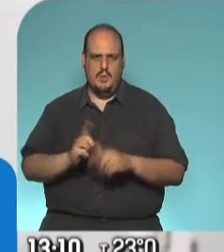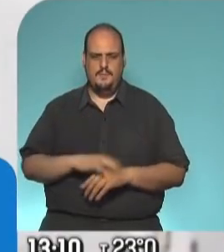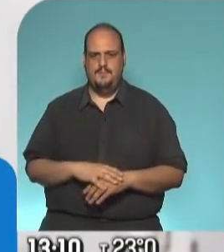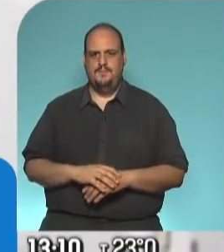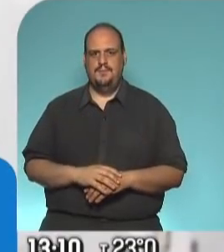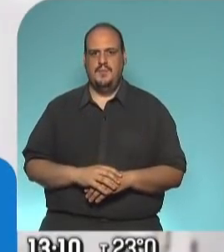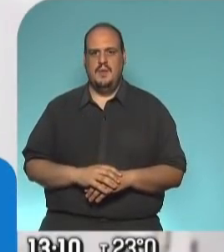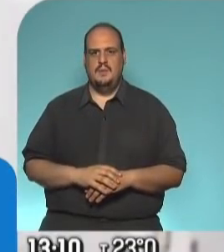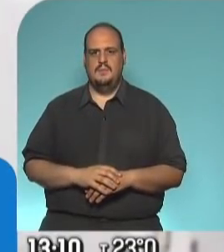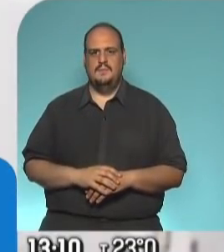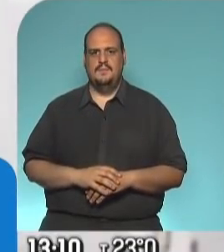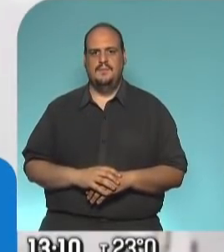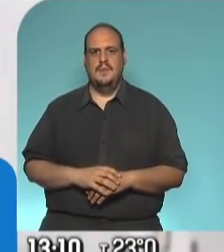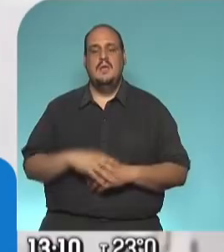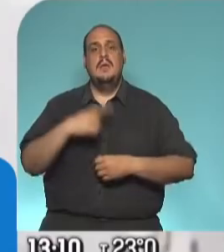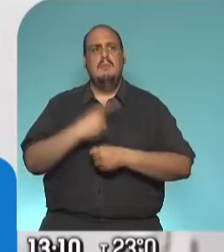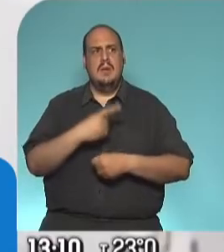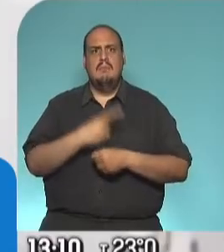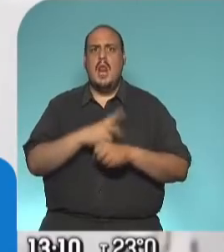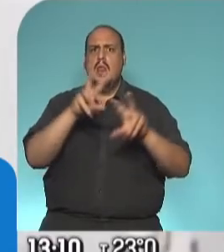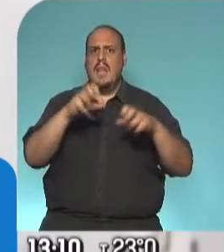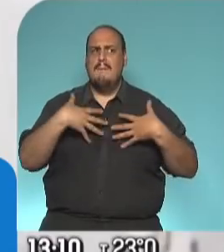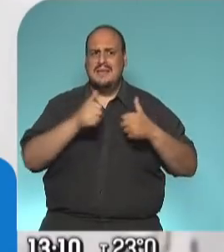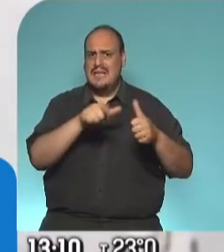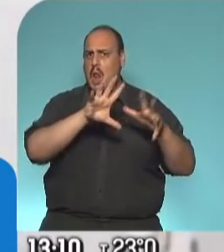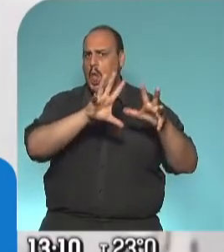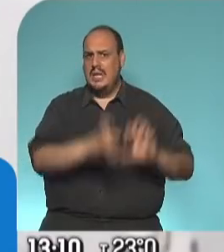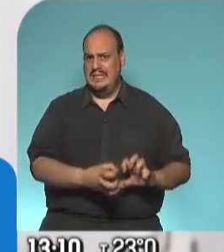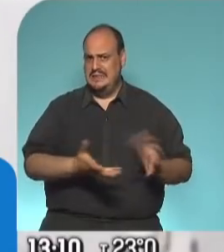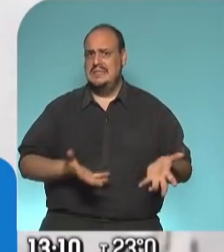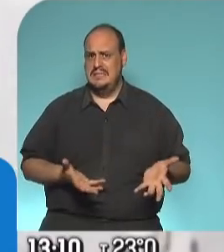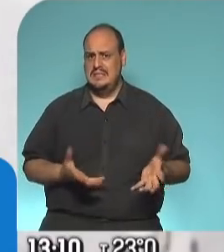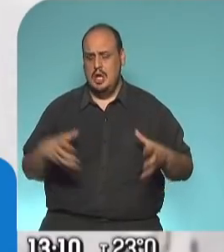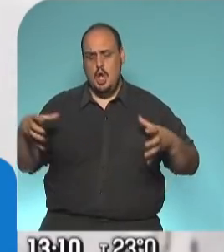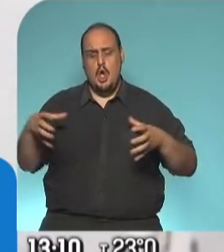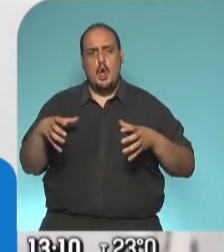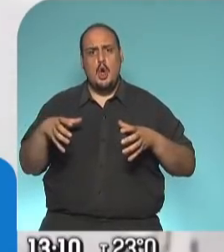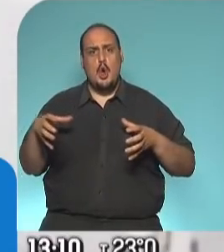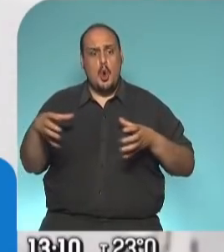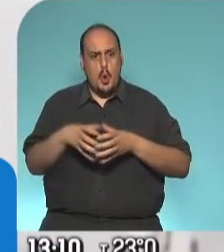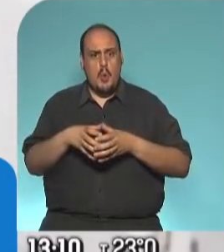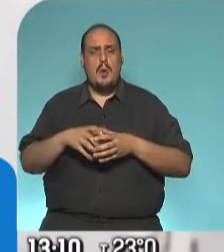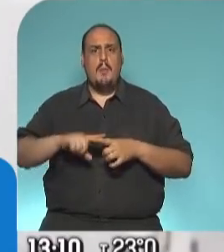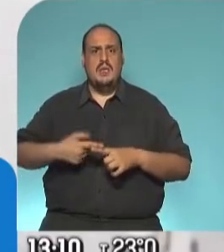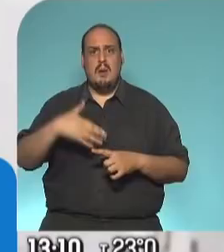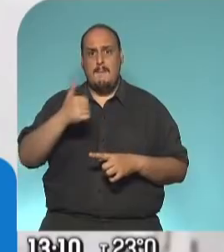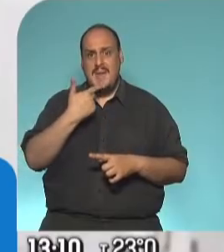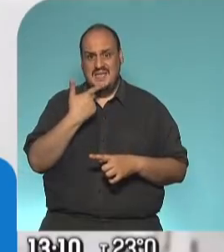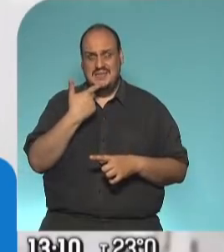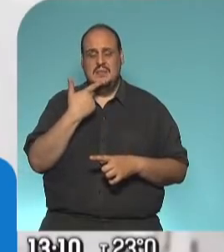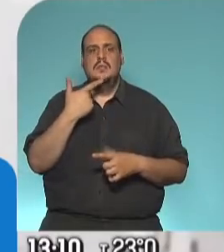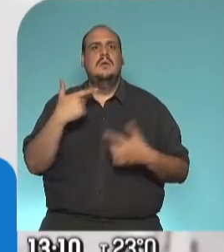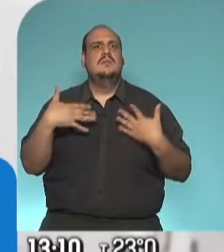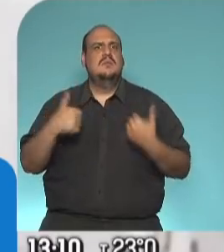Primero, enfrentar la crisis sanitaria. Para nuestro movimiento político MAS y PCP, la salud es un